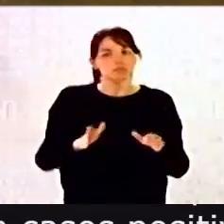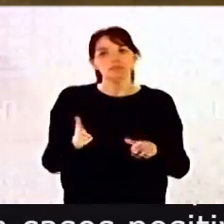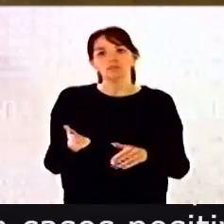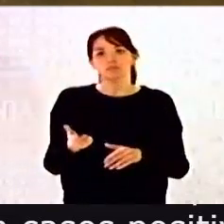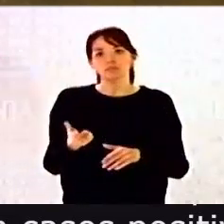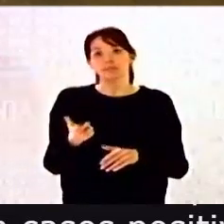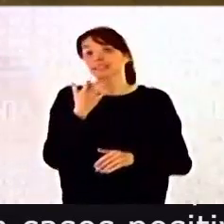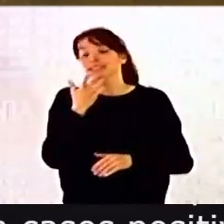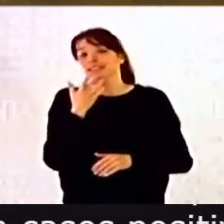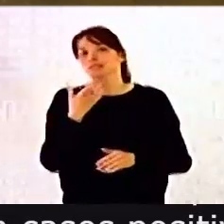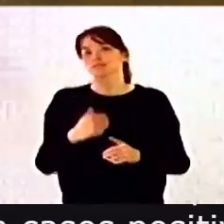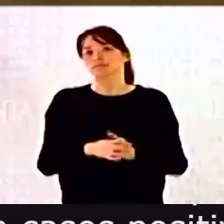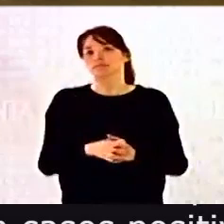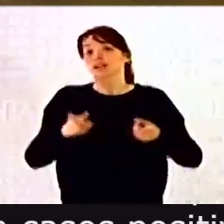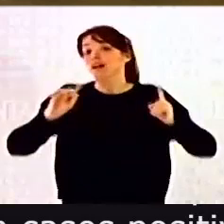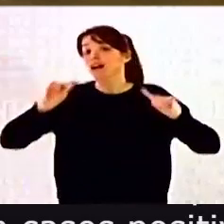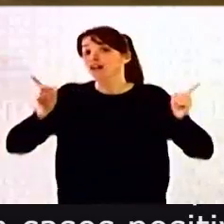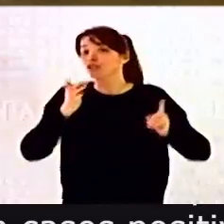el caso